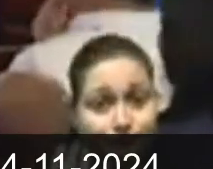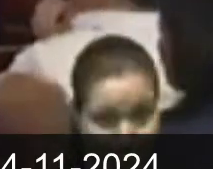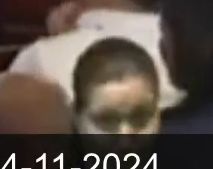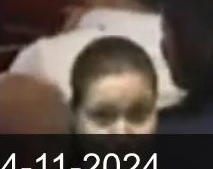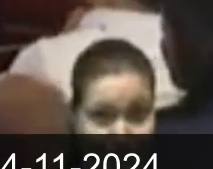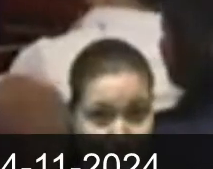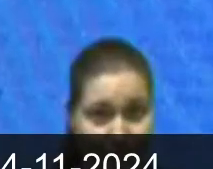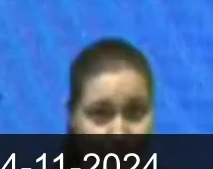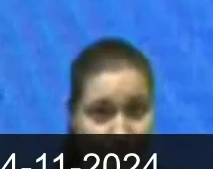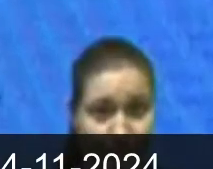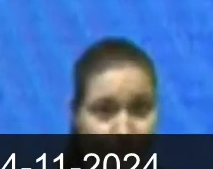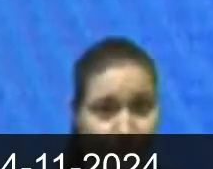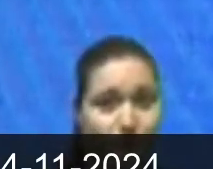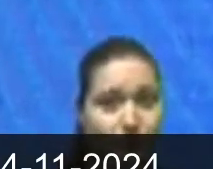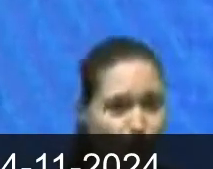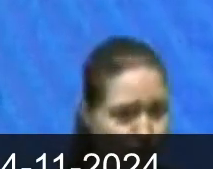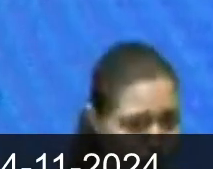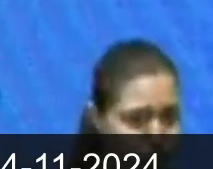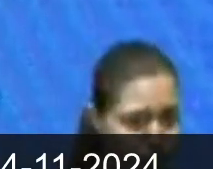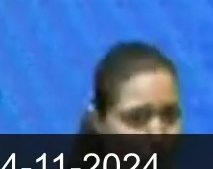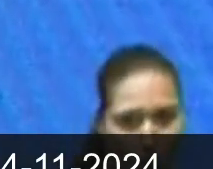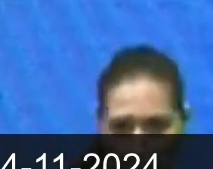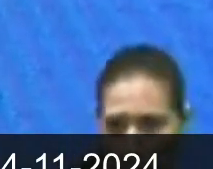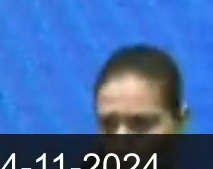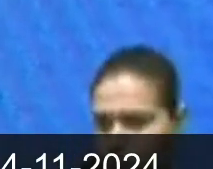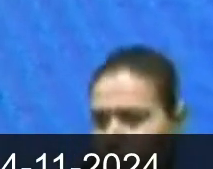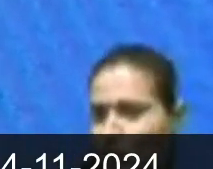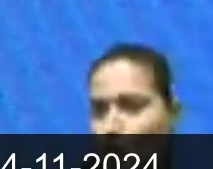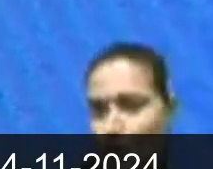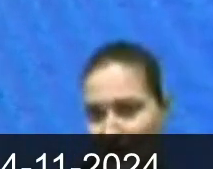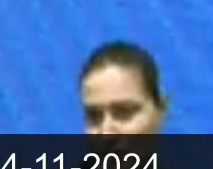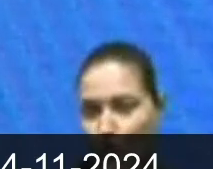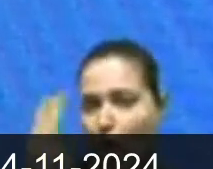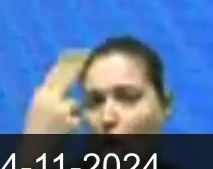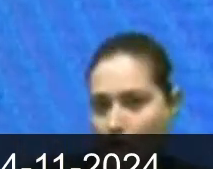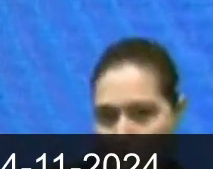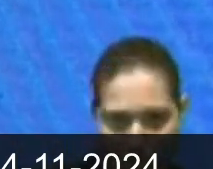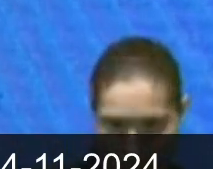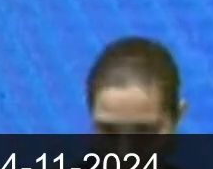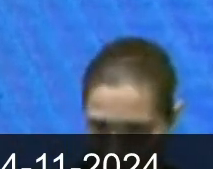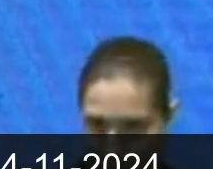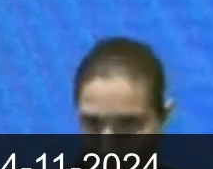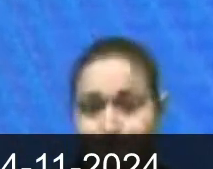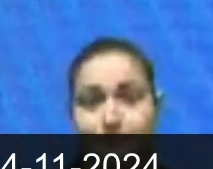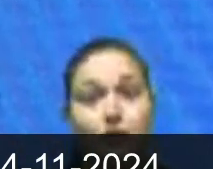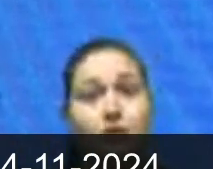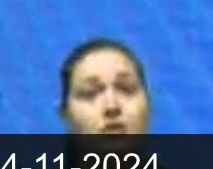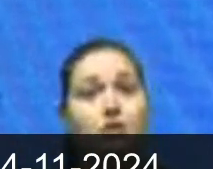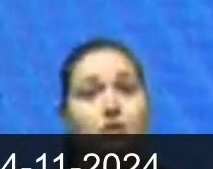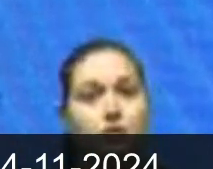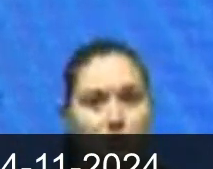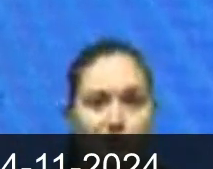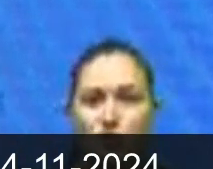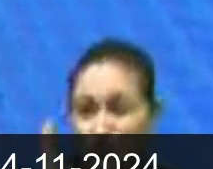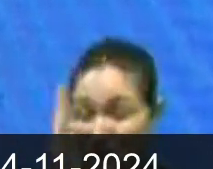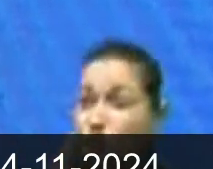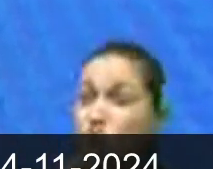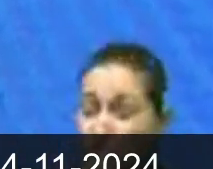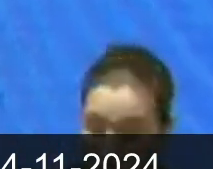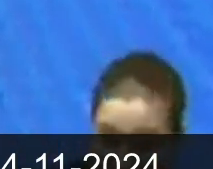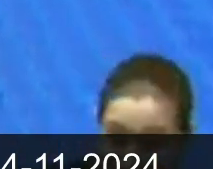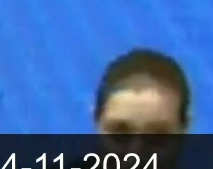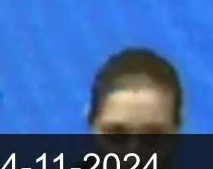acompaña a lo que es esa depresión tropical número 18, que se espera que sea la tormenta Rafael y